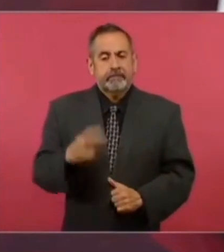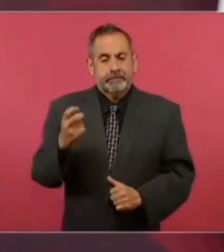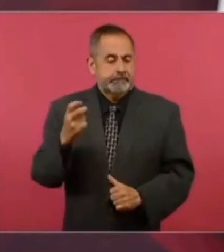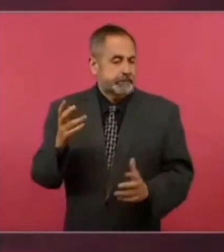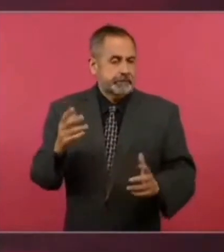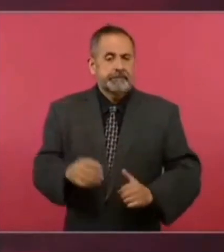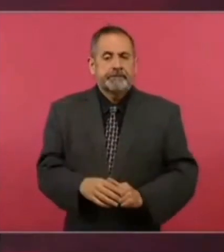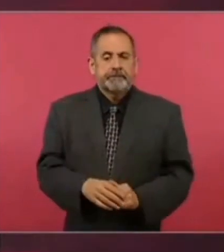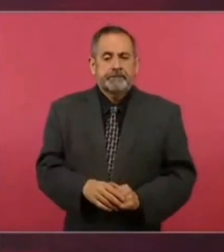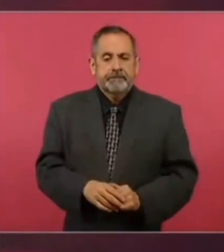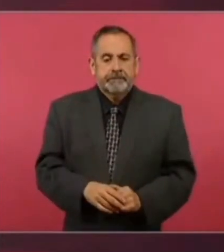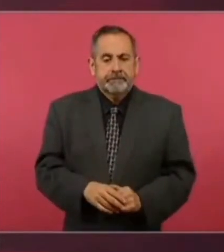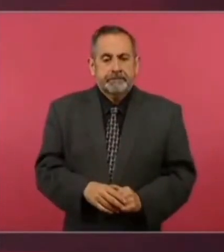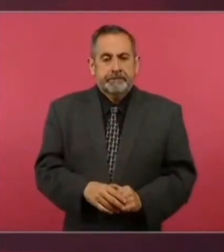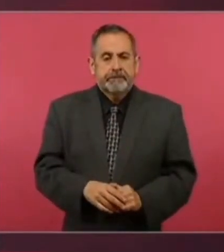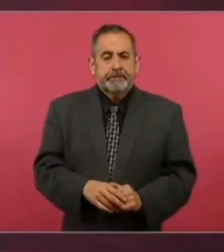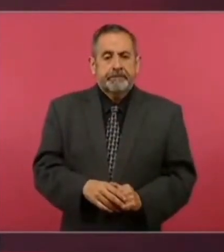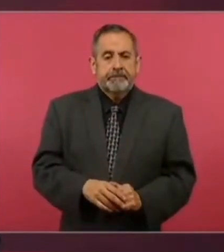Entonces,